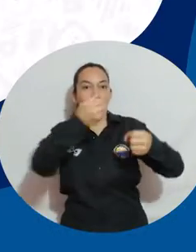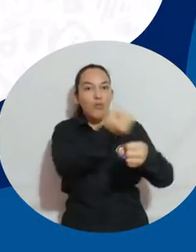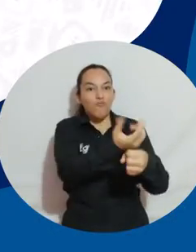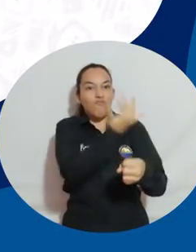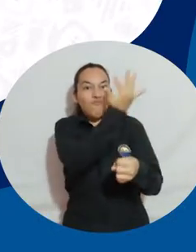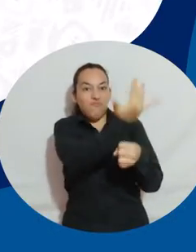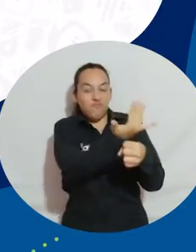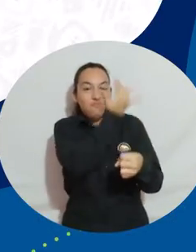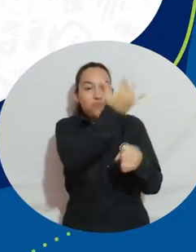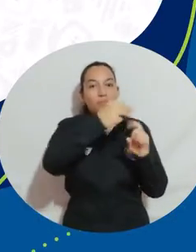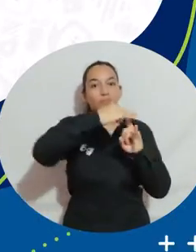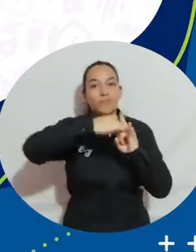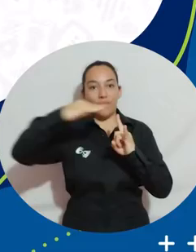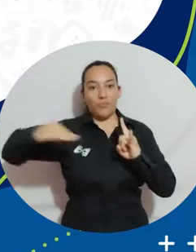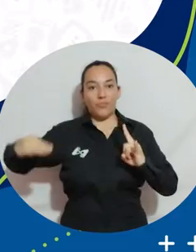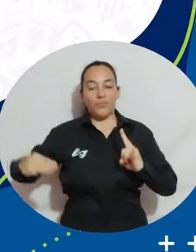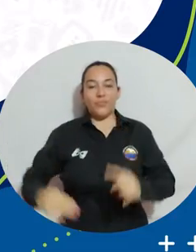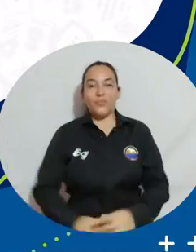Unimagdalena.